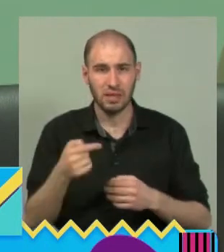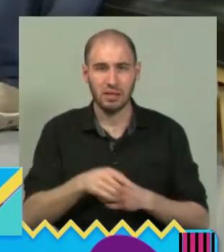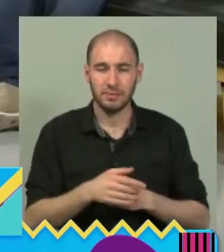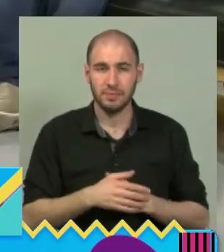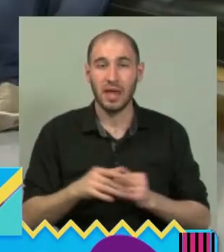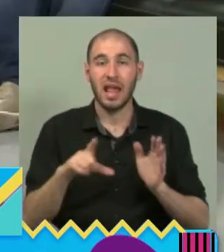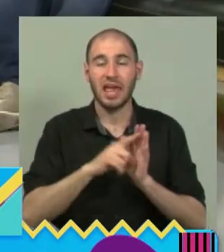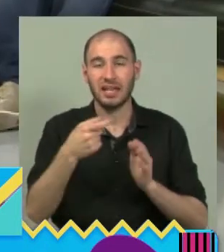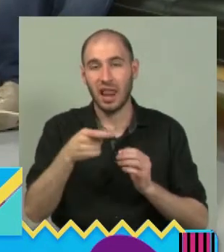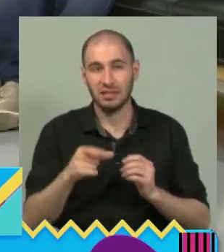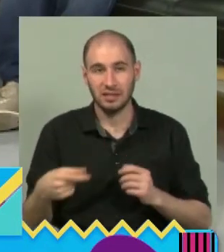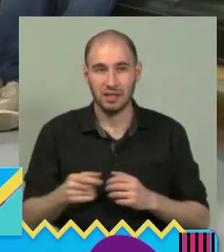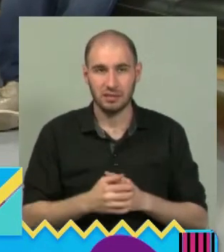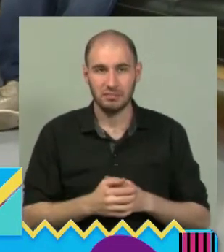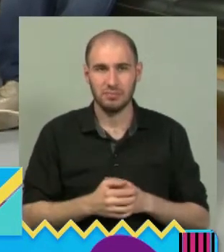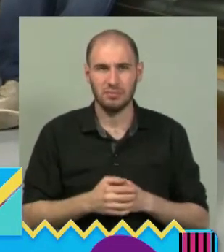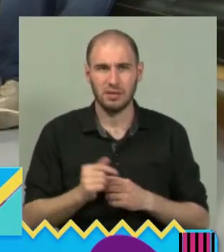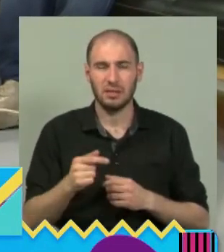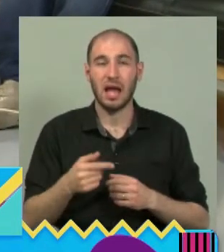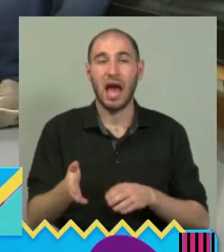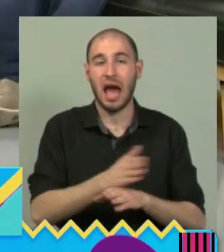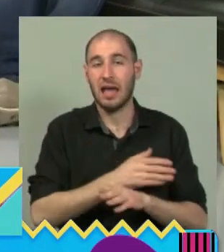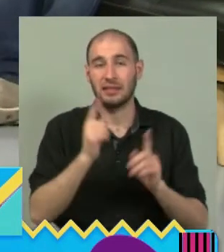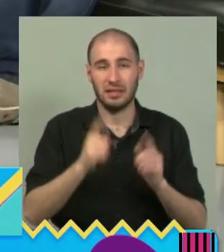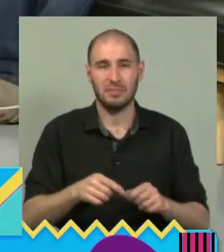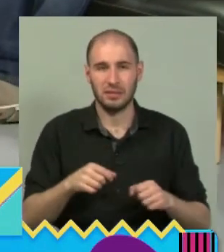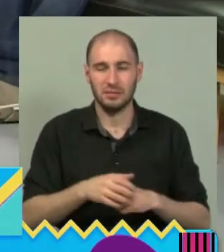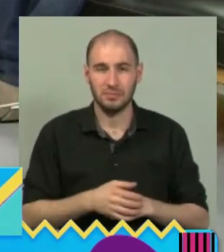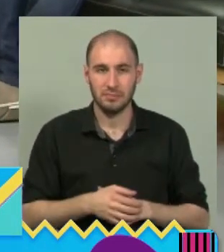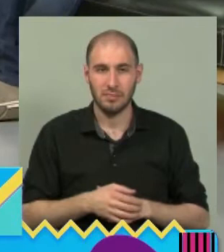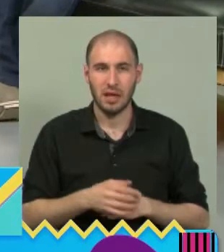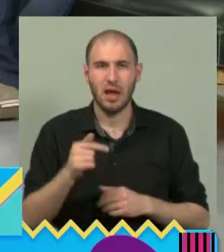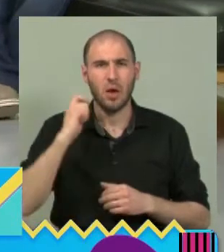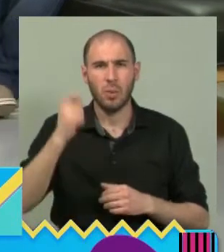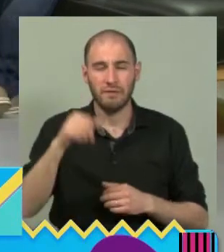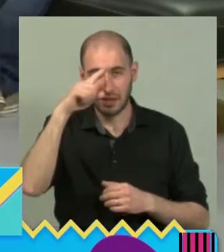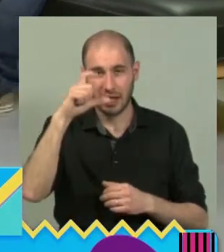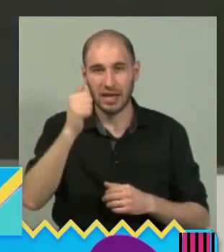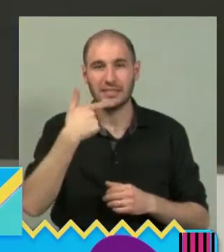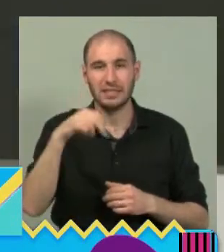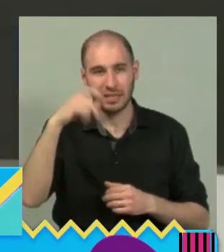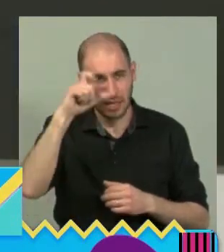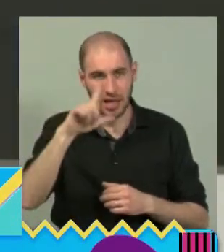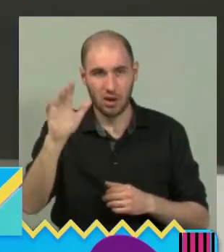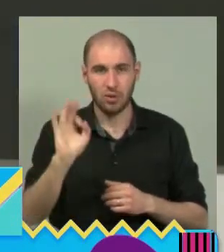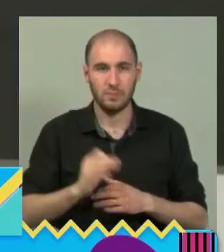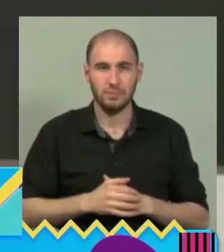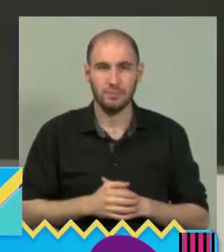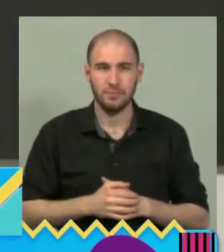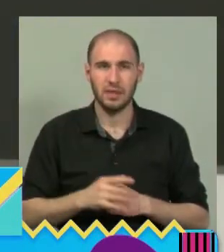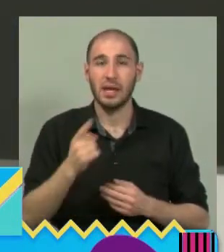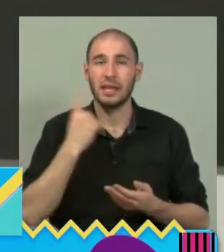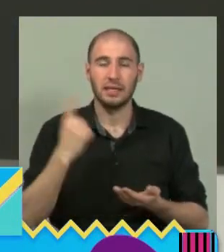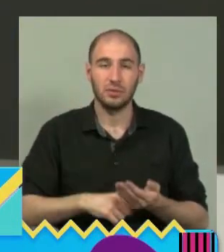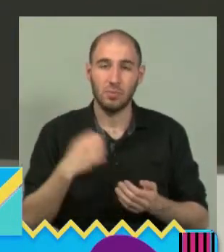hecho la ley de glaciares se corrompió antes también, ¿no? Han salido ahora que el juez federal Sebastián Casanelo tomó una